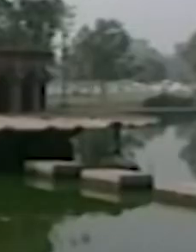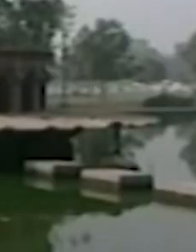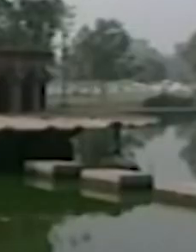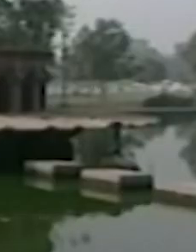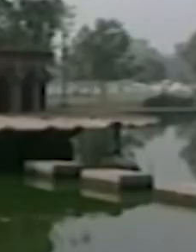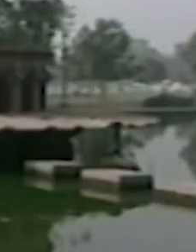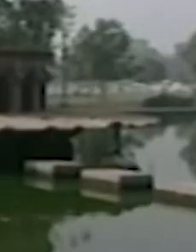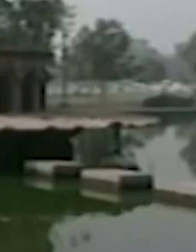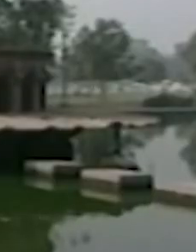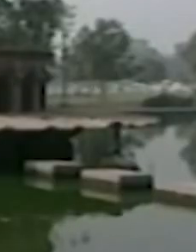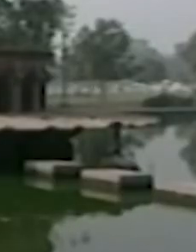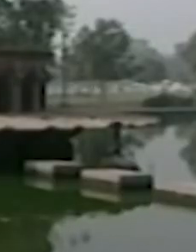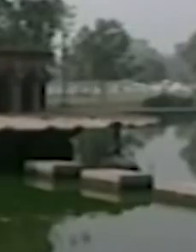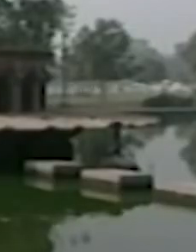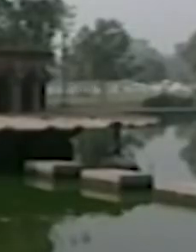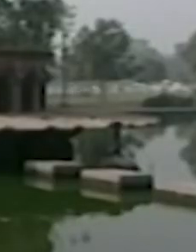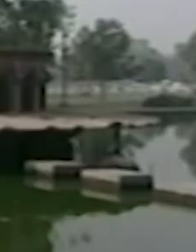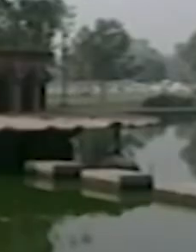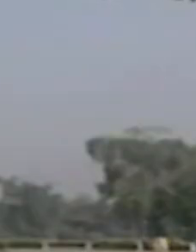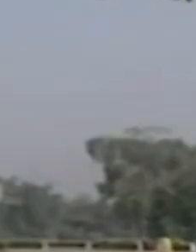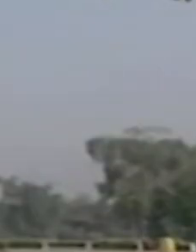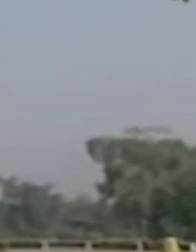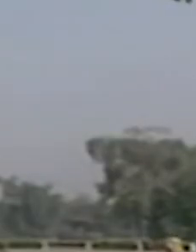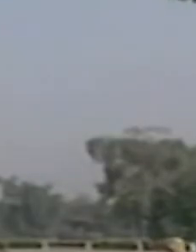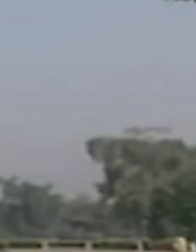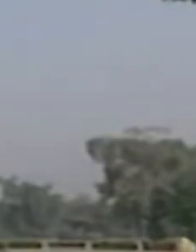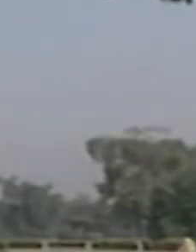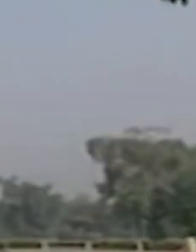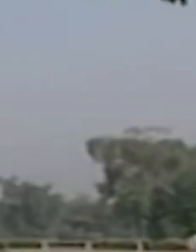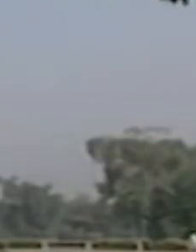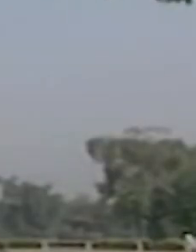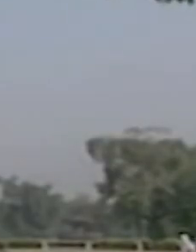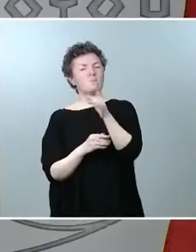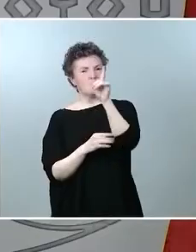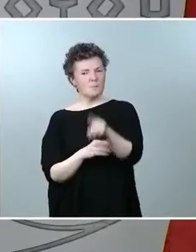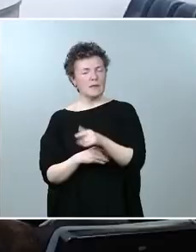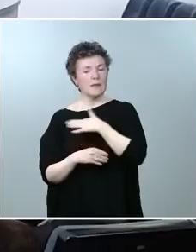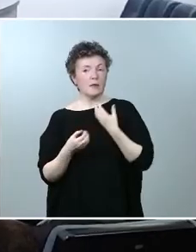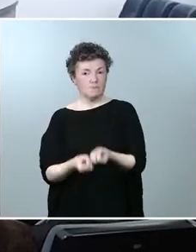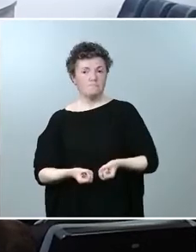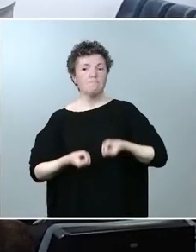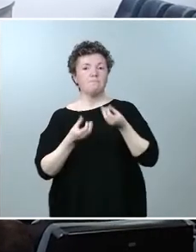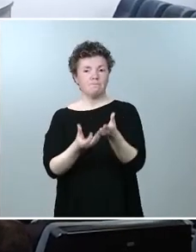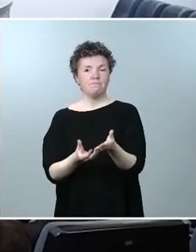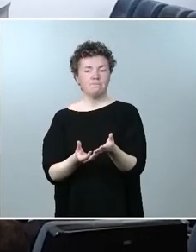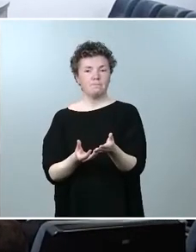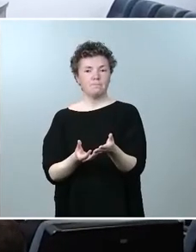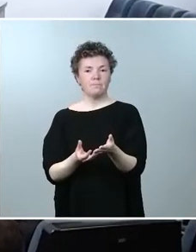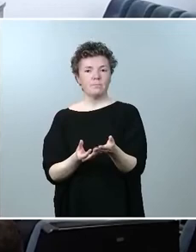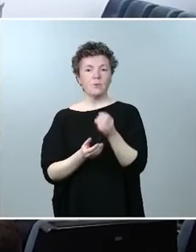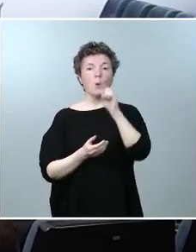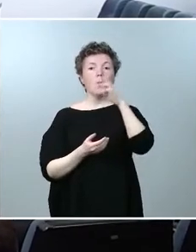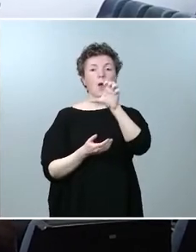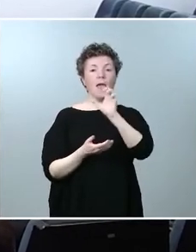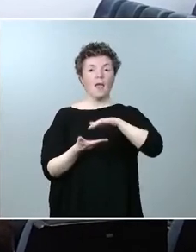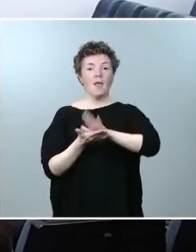En referencia a los últimos datos de contagios registrados en la India, el Gobierno también ha reaccionado. Que en el BOE de mañana se va a